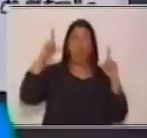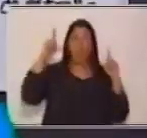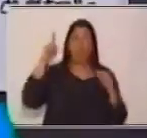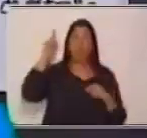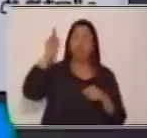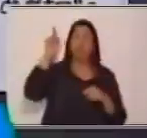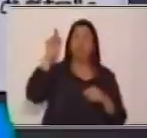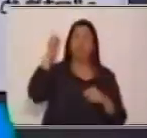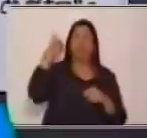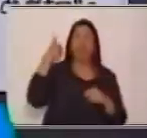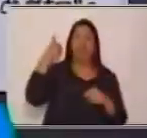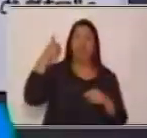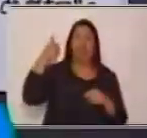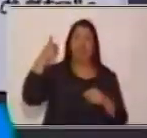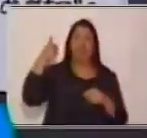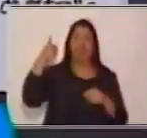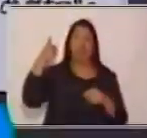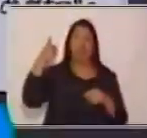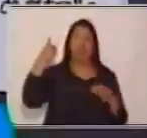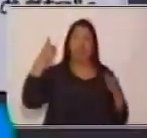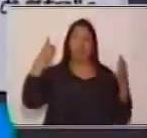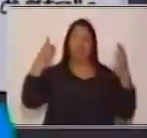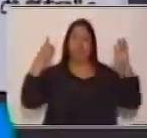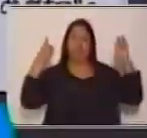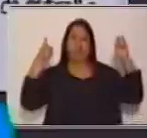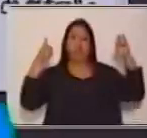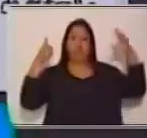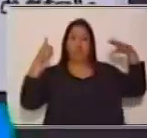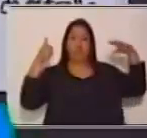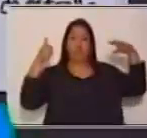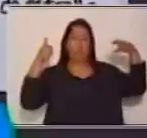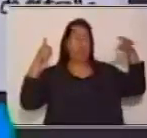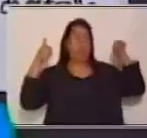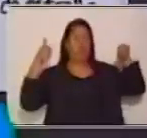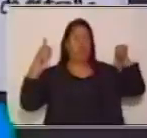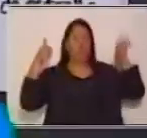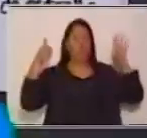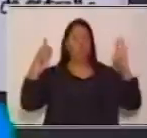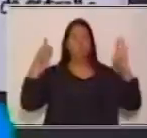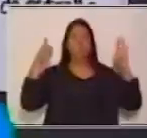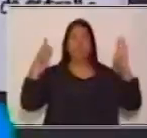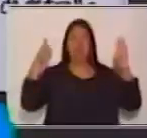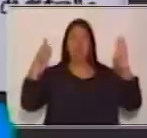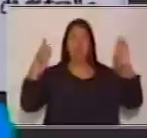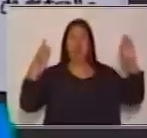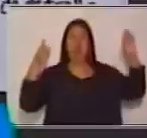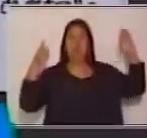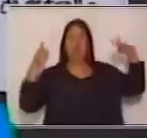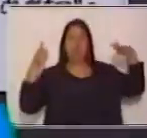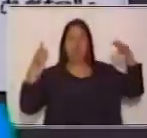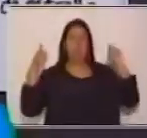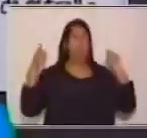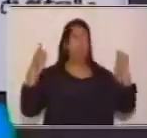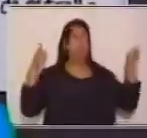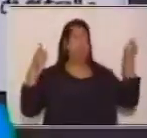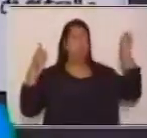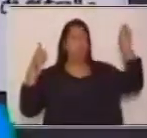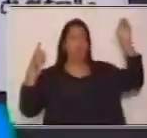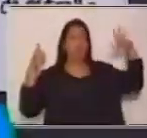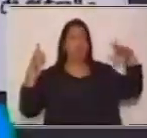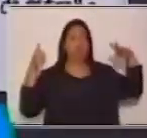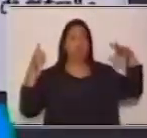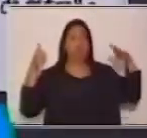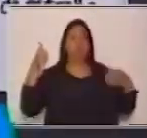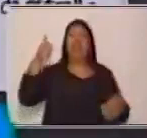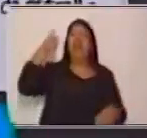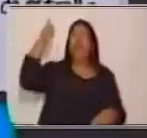hablando, se va a comparar con el término B, que es el término imaginario